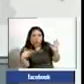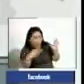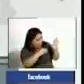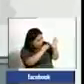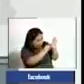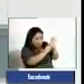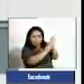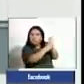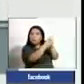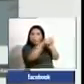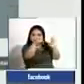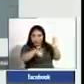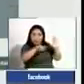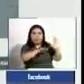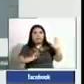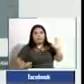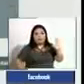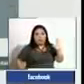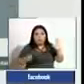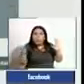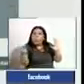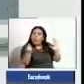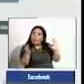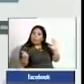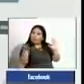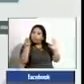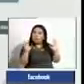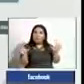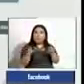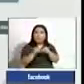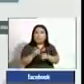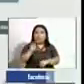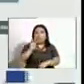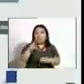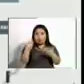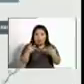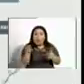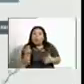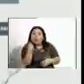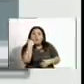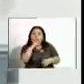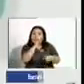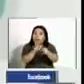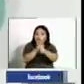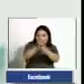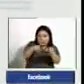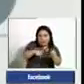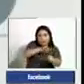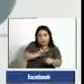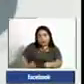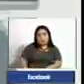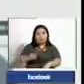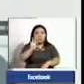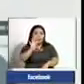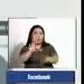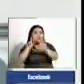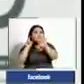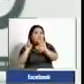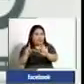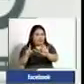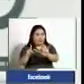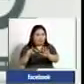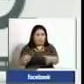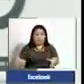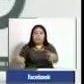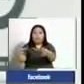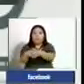va cambiando en El Salvador. El número de casos totales está ya en 46 y de esos casos los que están activos